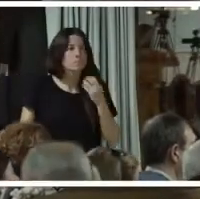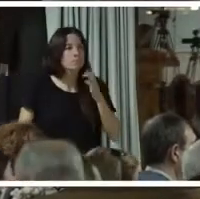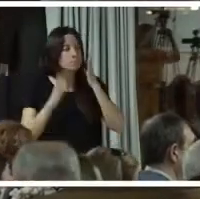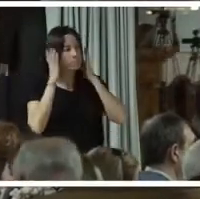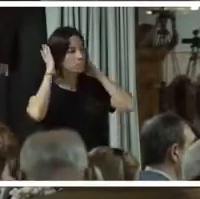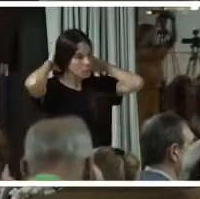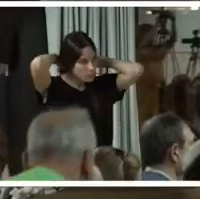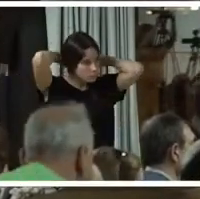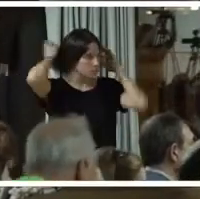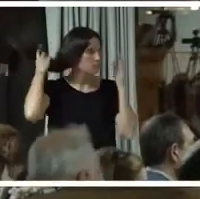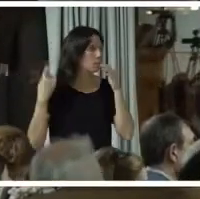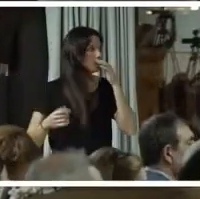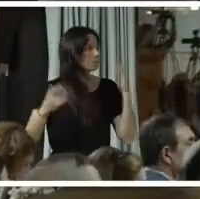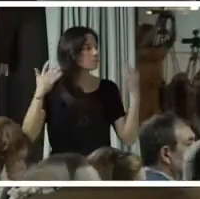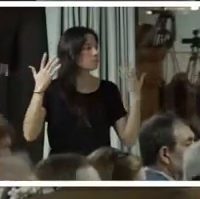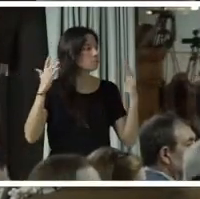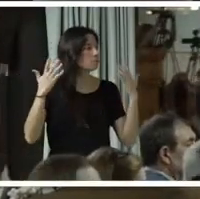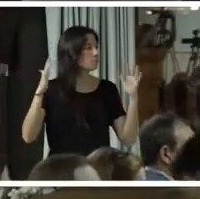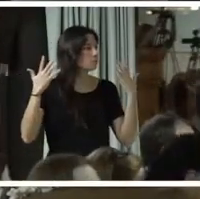gracias